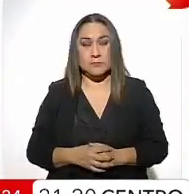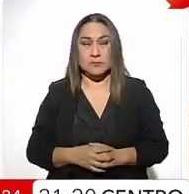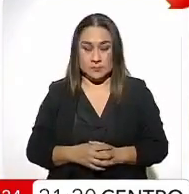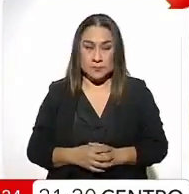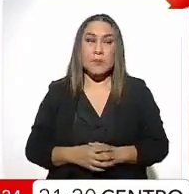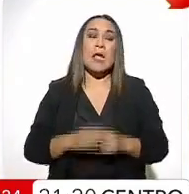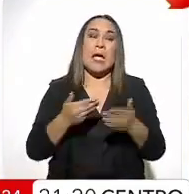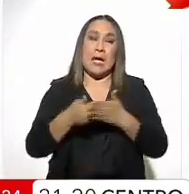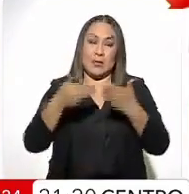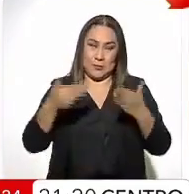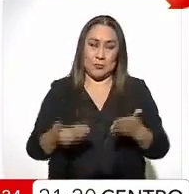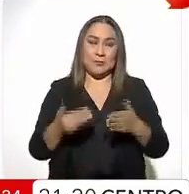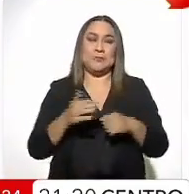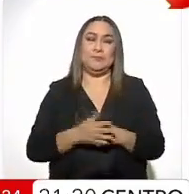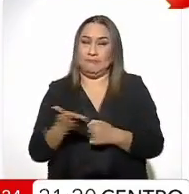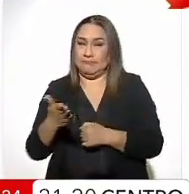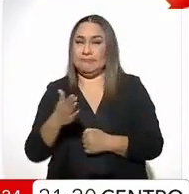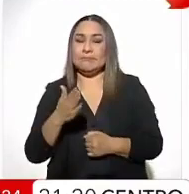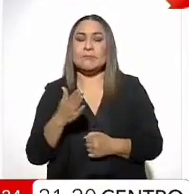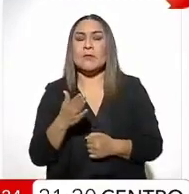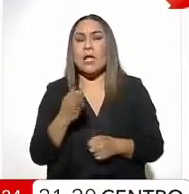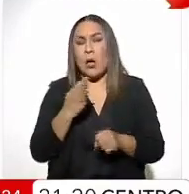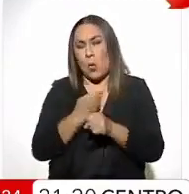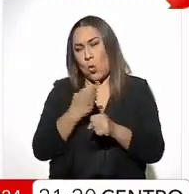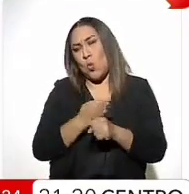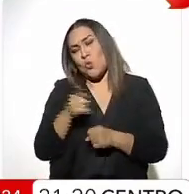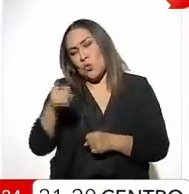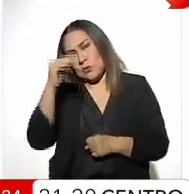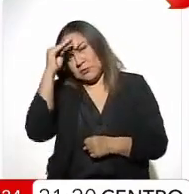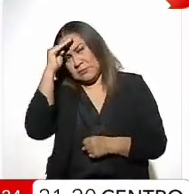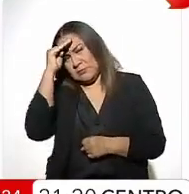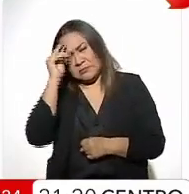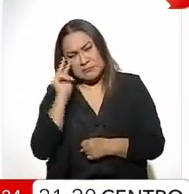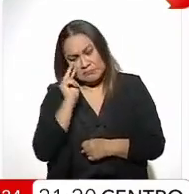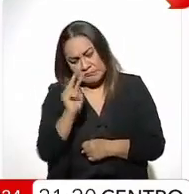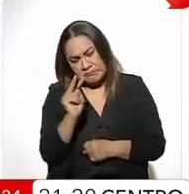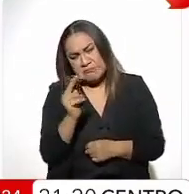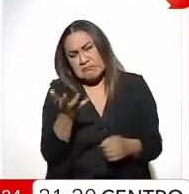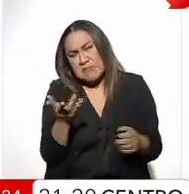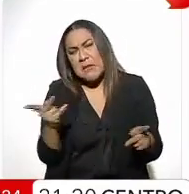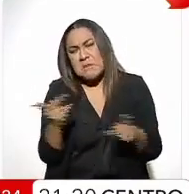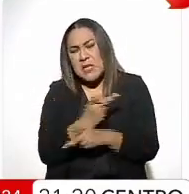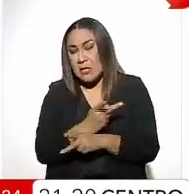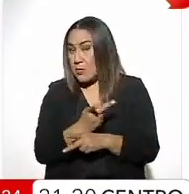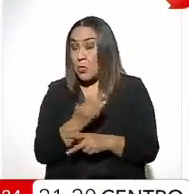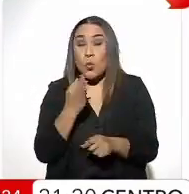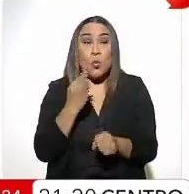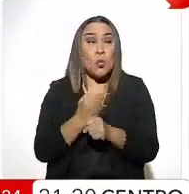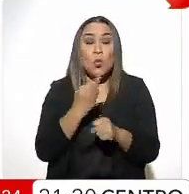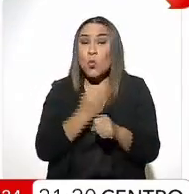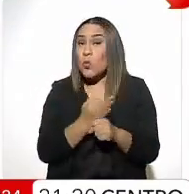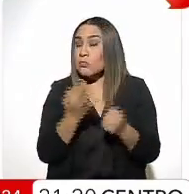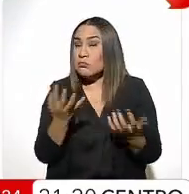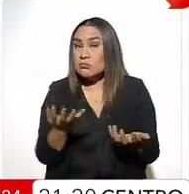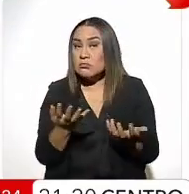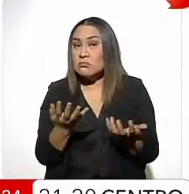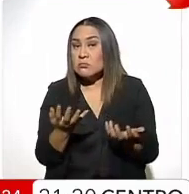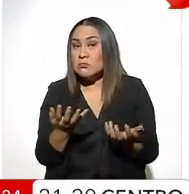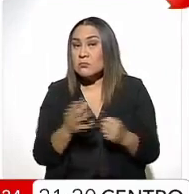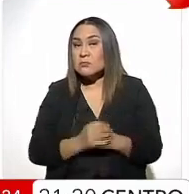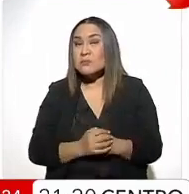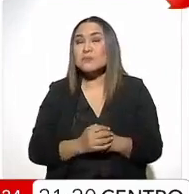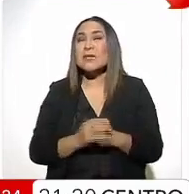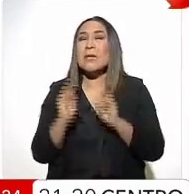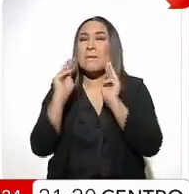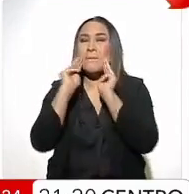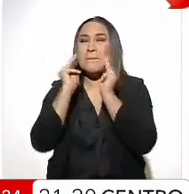por mi parte, Mike Vigil, ¿qué lectura le da a el hecho de que no ha habido una reacción del